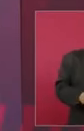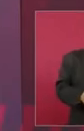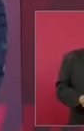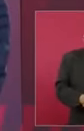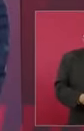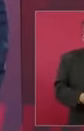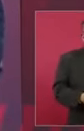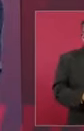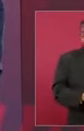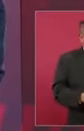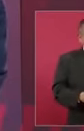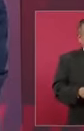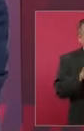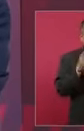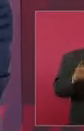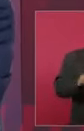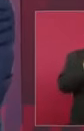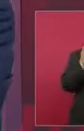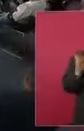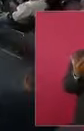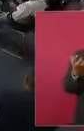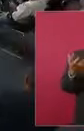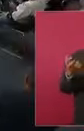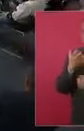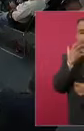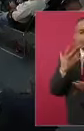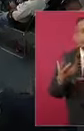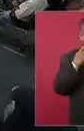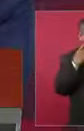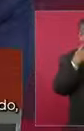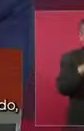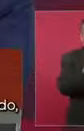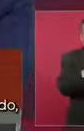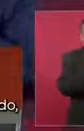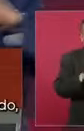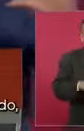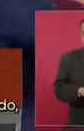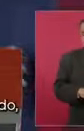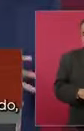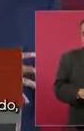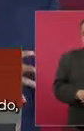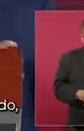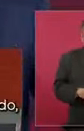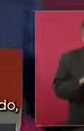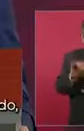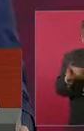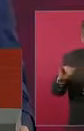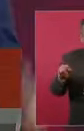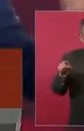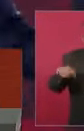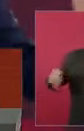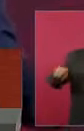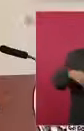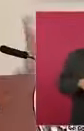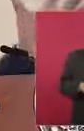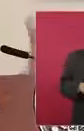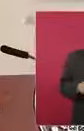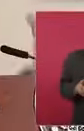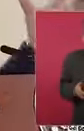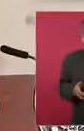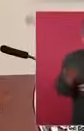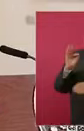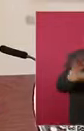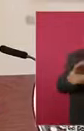así, es pura ambición personal, es politiquería. Y lo mismo en el flanco izquierdo, defender